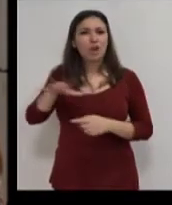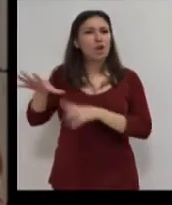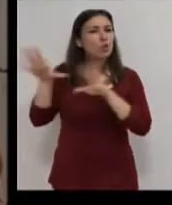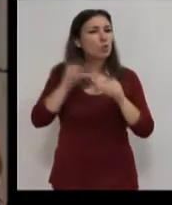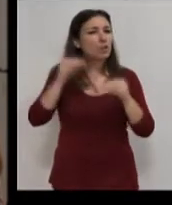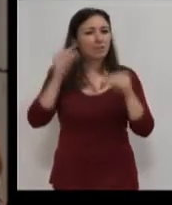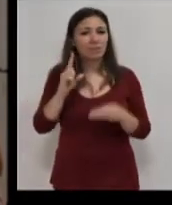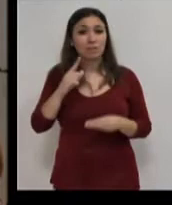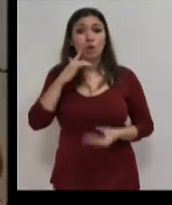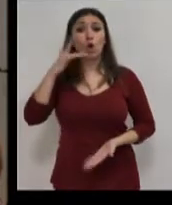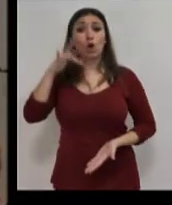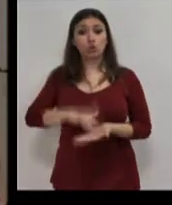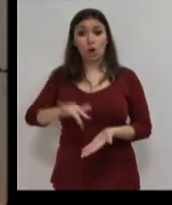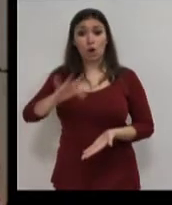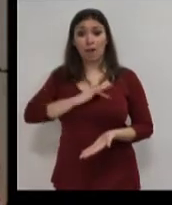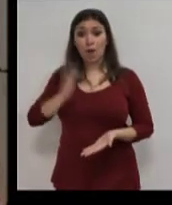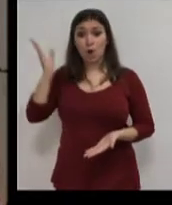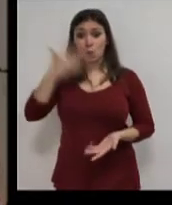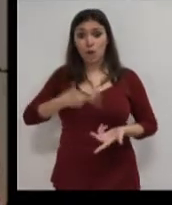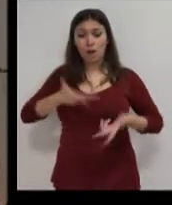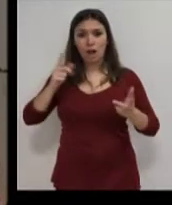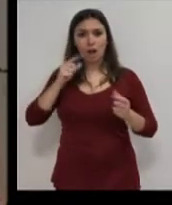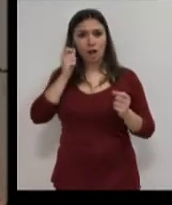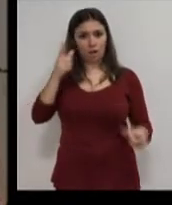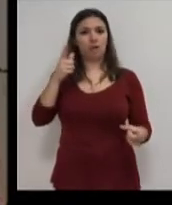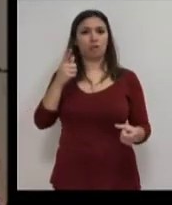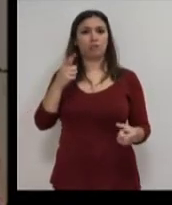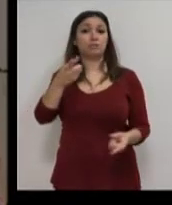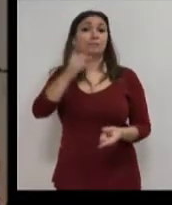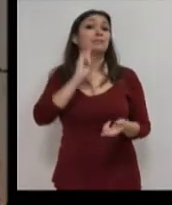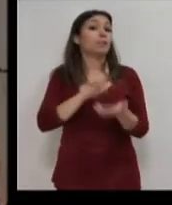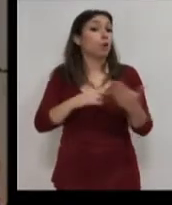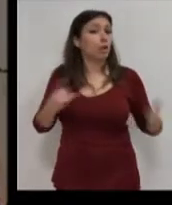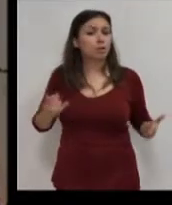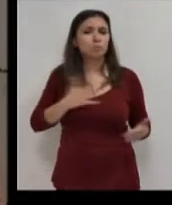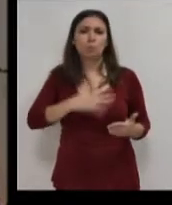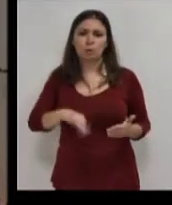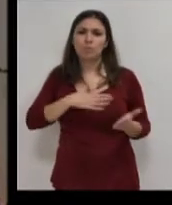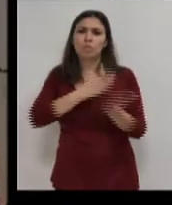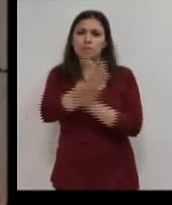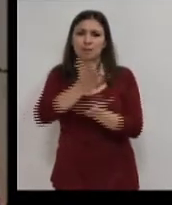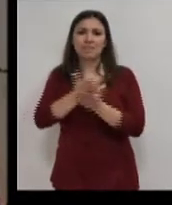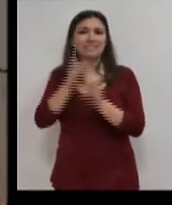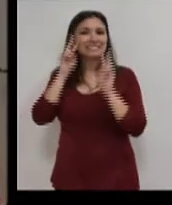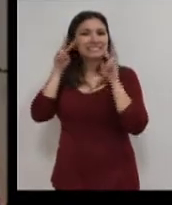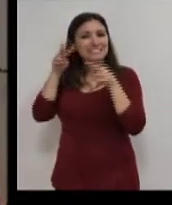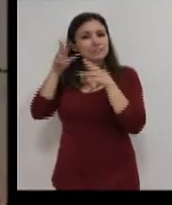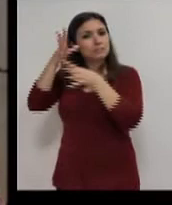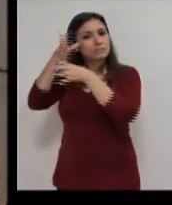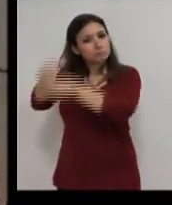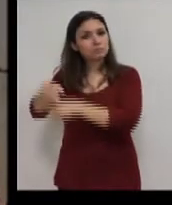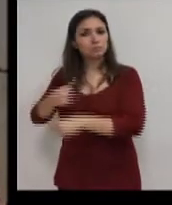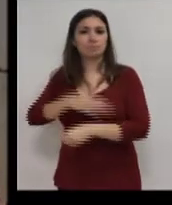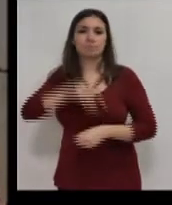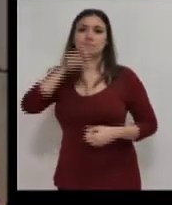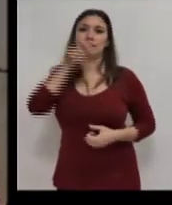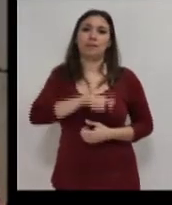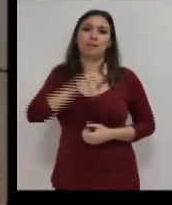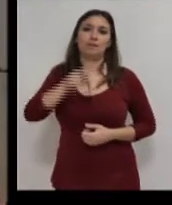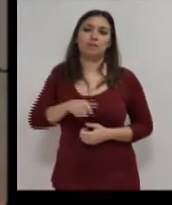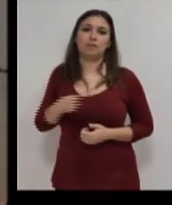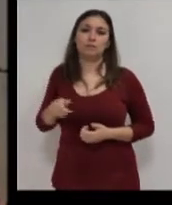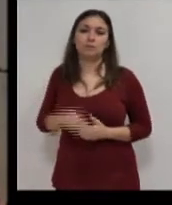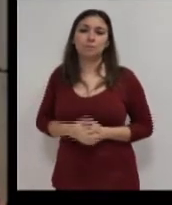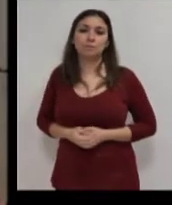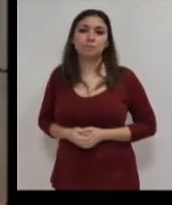no somos capaces muchas veces llegar a saber lo que es hasta que no lo perdemos. Entonces, luego las nuevas tecnologías tienen un campo ahí y unas posibilidades